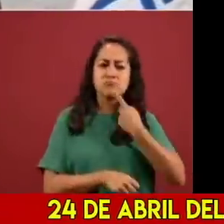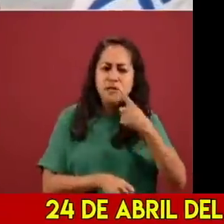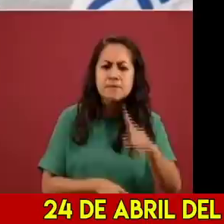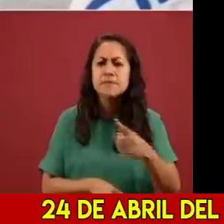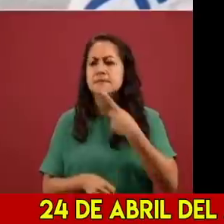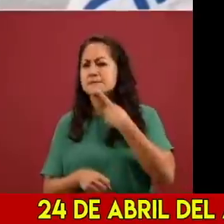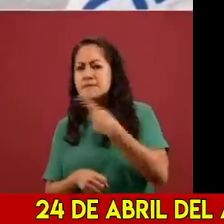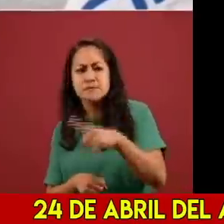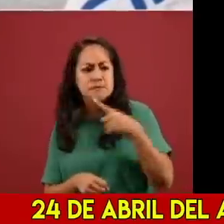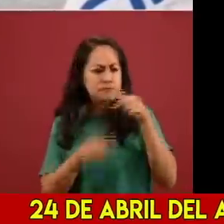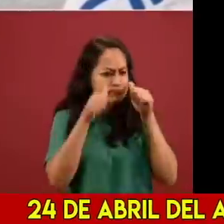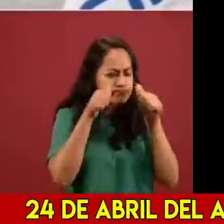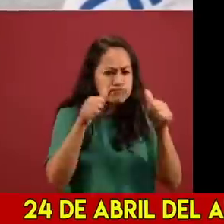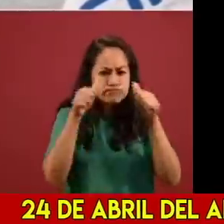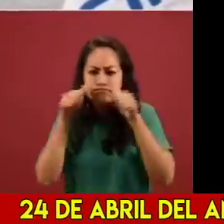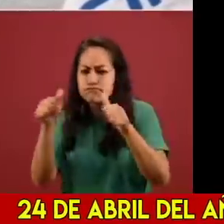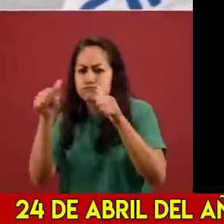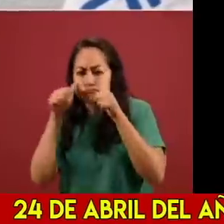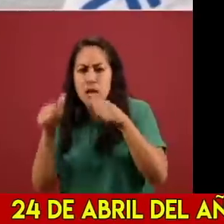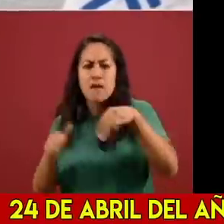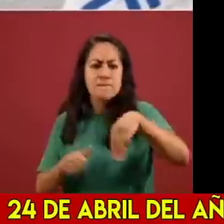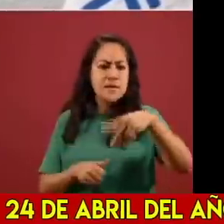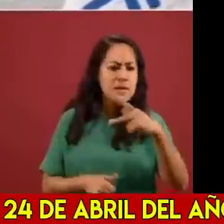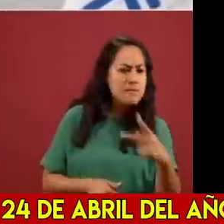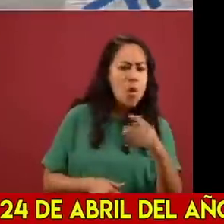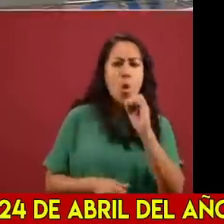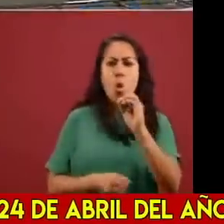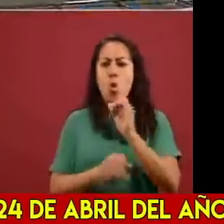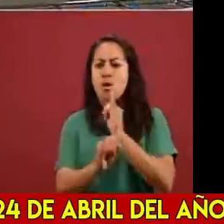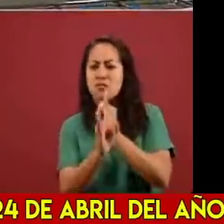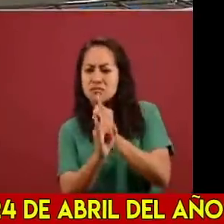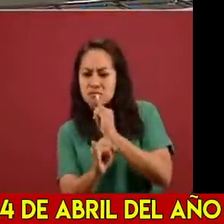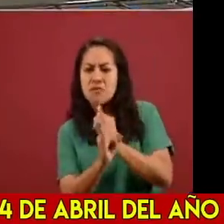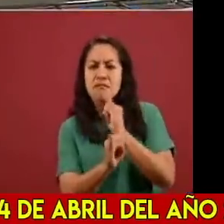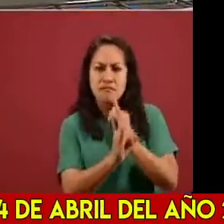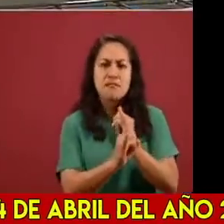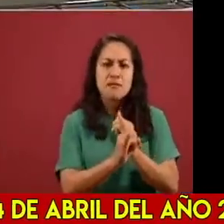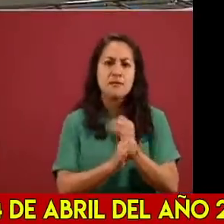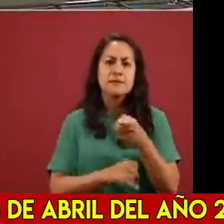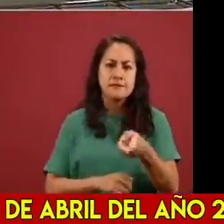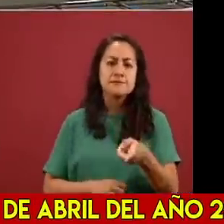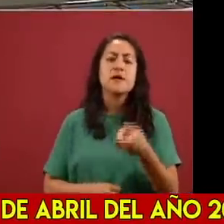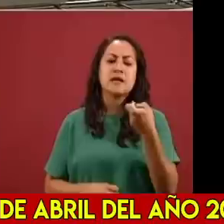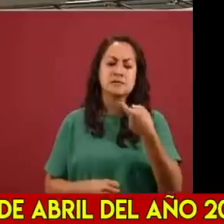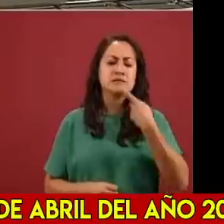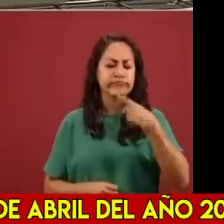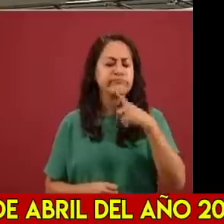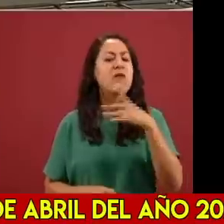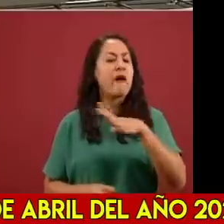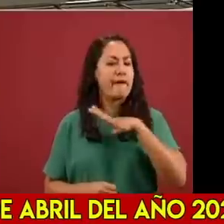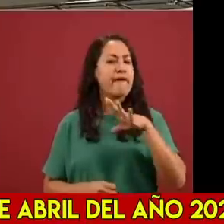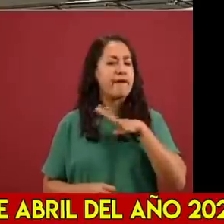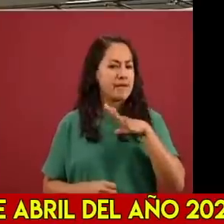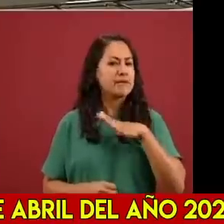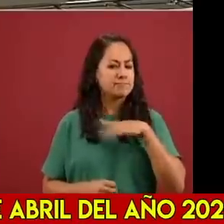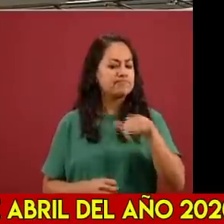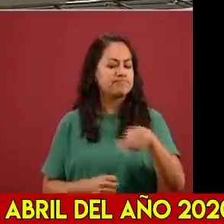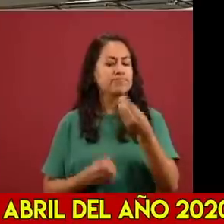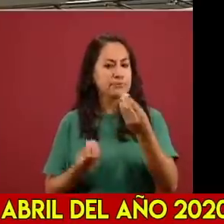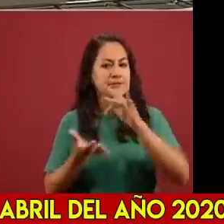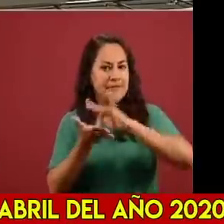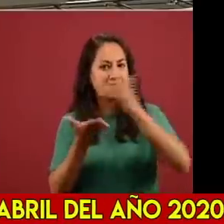agencias o por internet a través de la agencia de denuncia digital muchísimas gracias